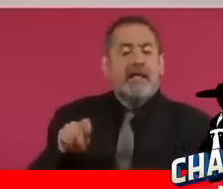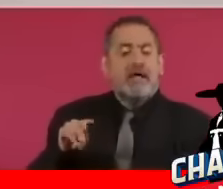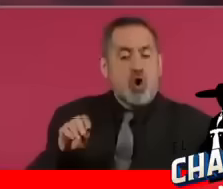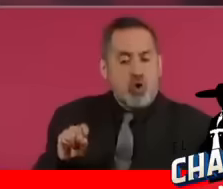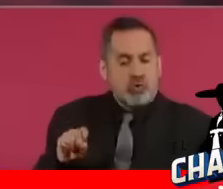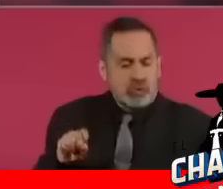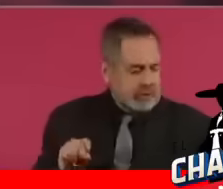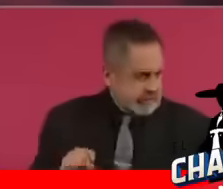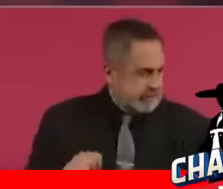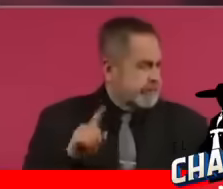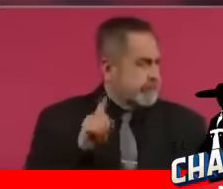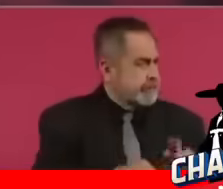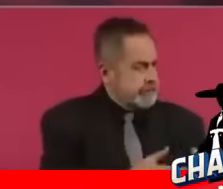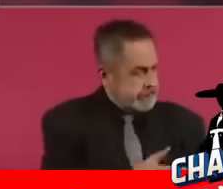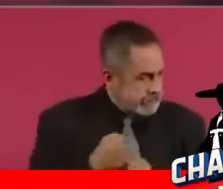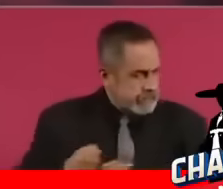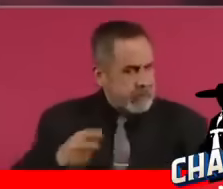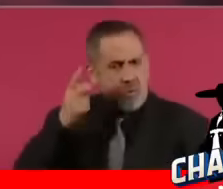había nacionalizado